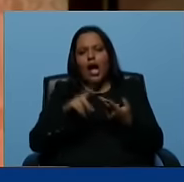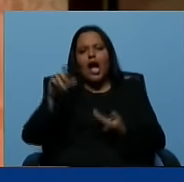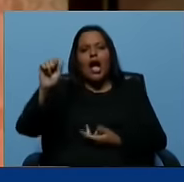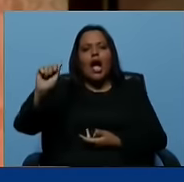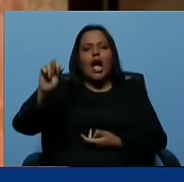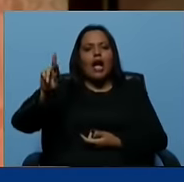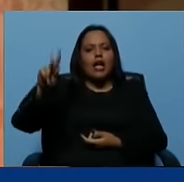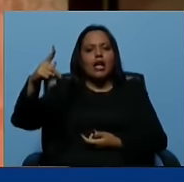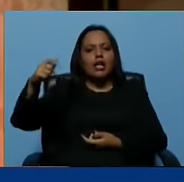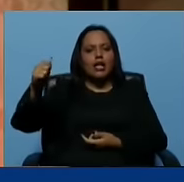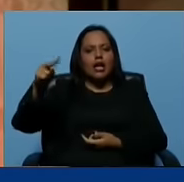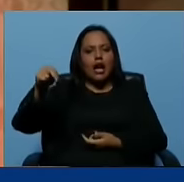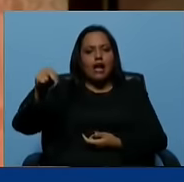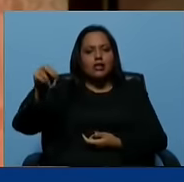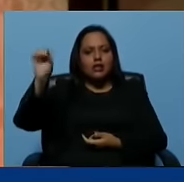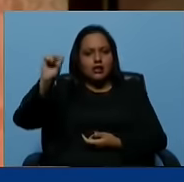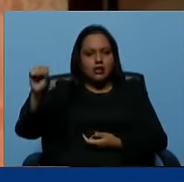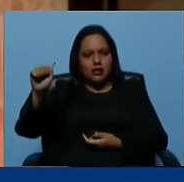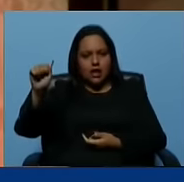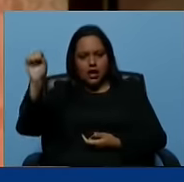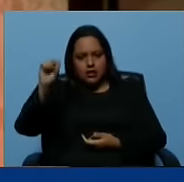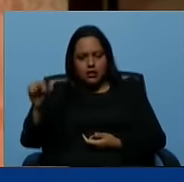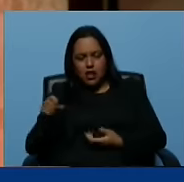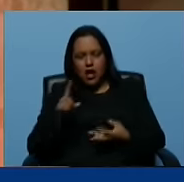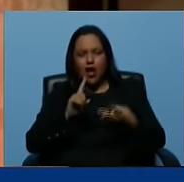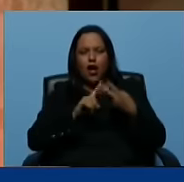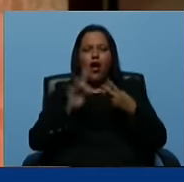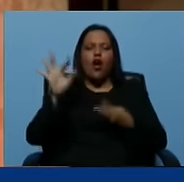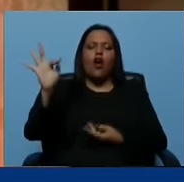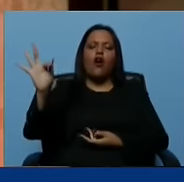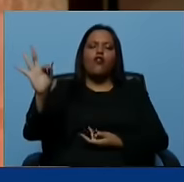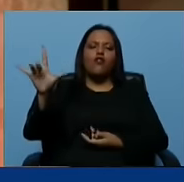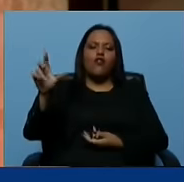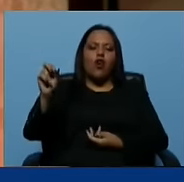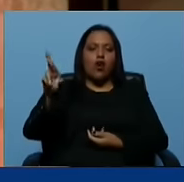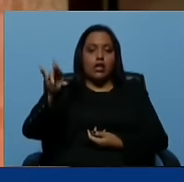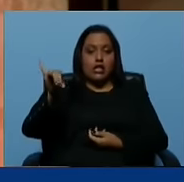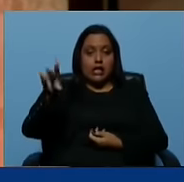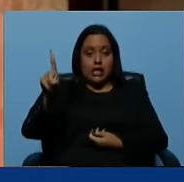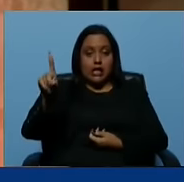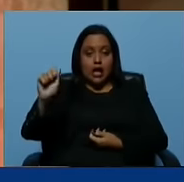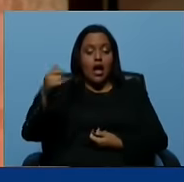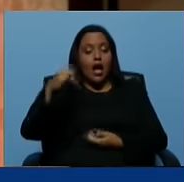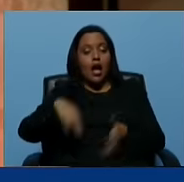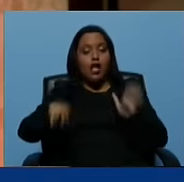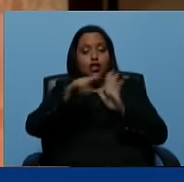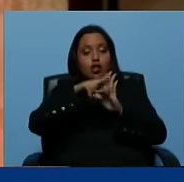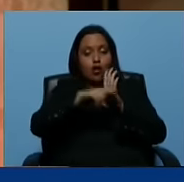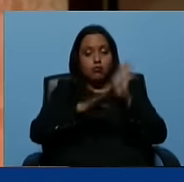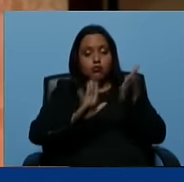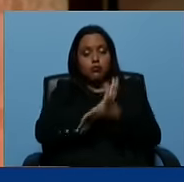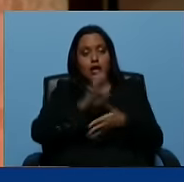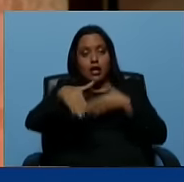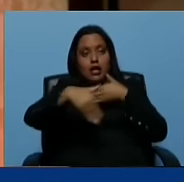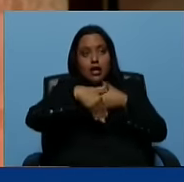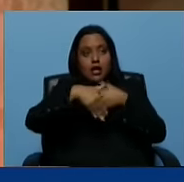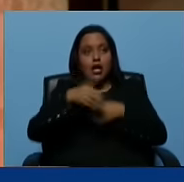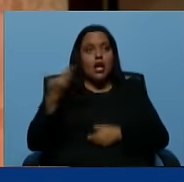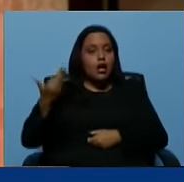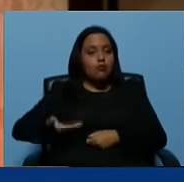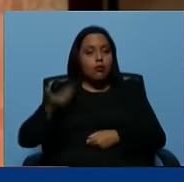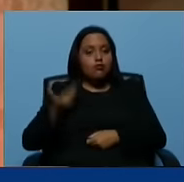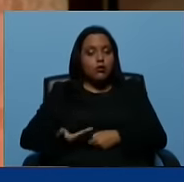Florida también ha reglamentado las redes sociales. Es imprescindible que no